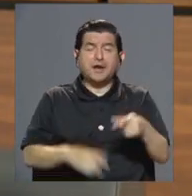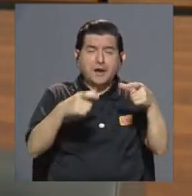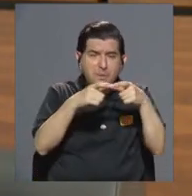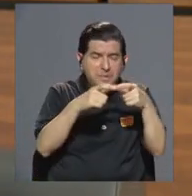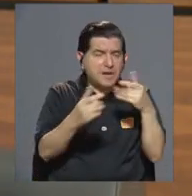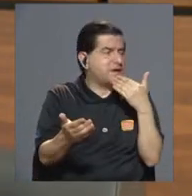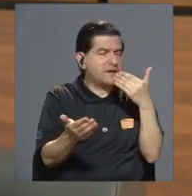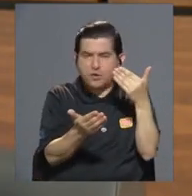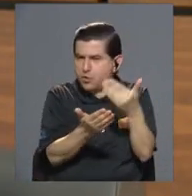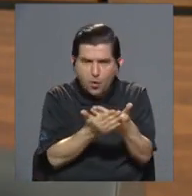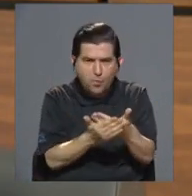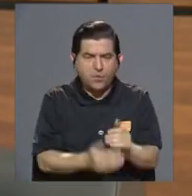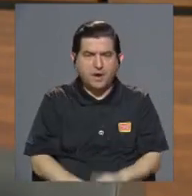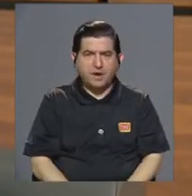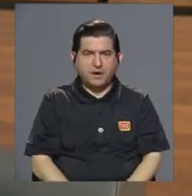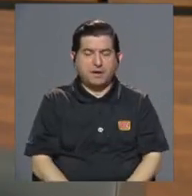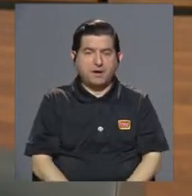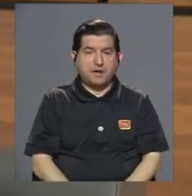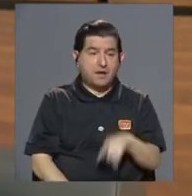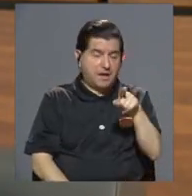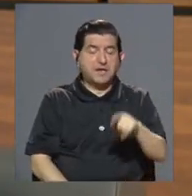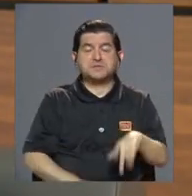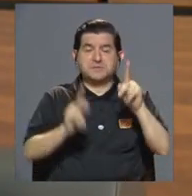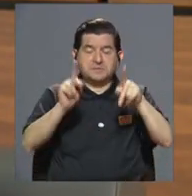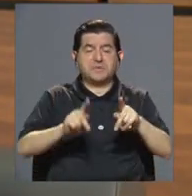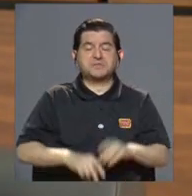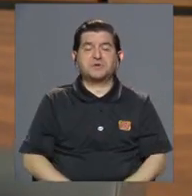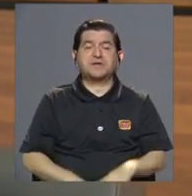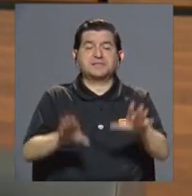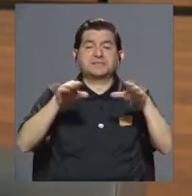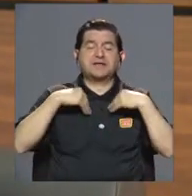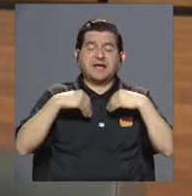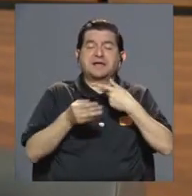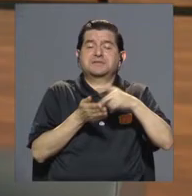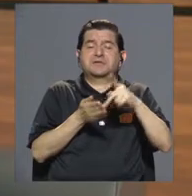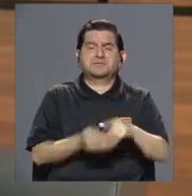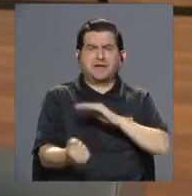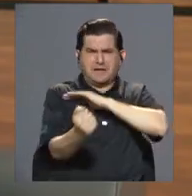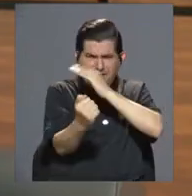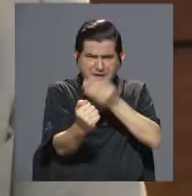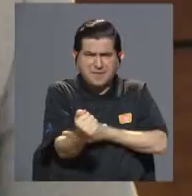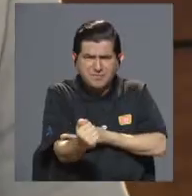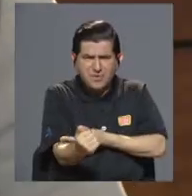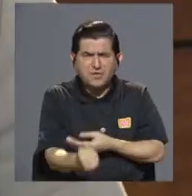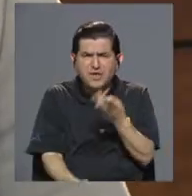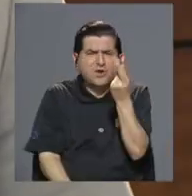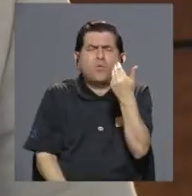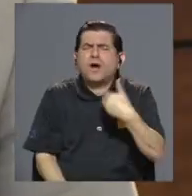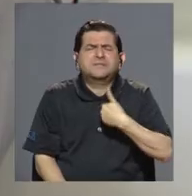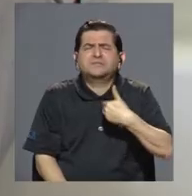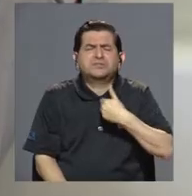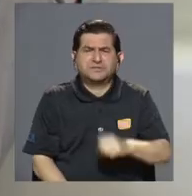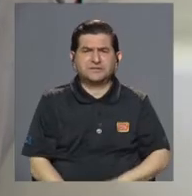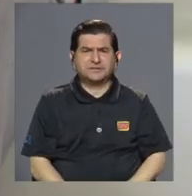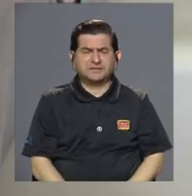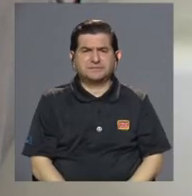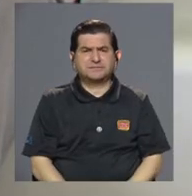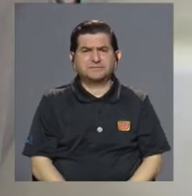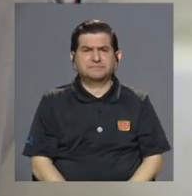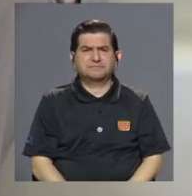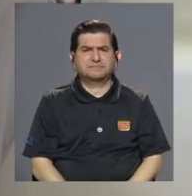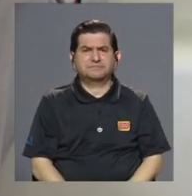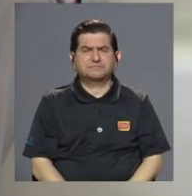minoría que no es buena es aquella que se vende. Es aquella que deja de ¿Qué ser... ¿Qué tanto poder tienen? ¿Señor? ¿Qué tanto poder tienen, don Jaime?